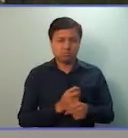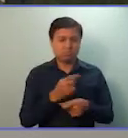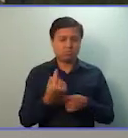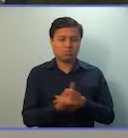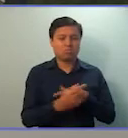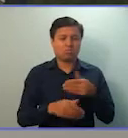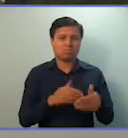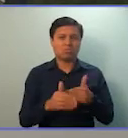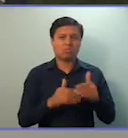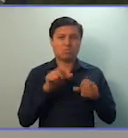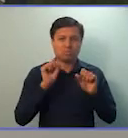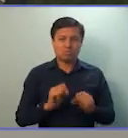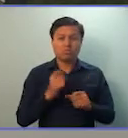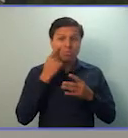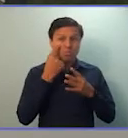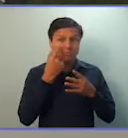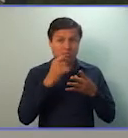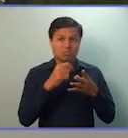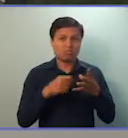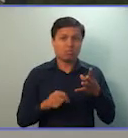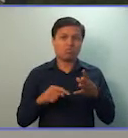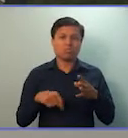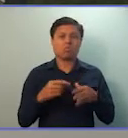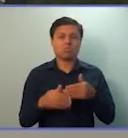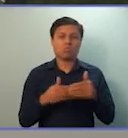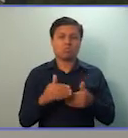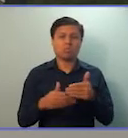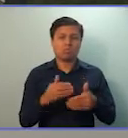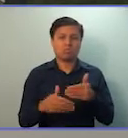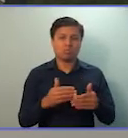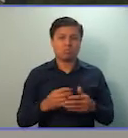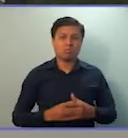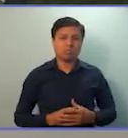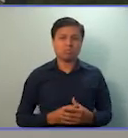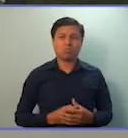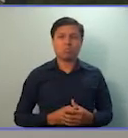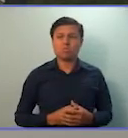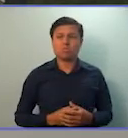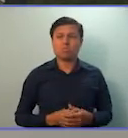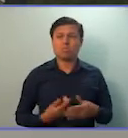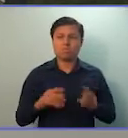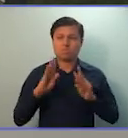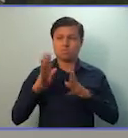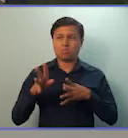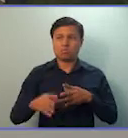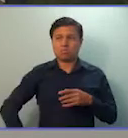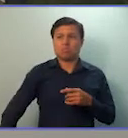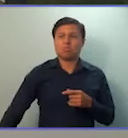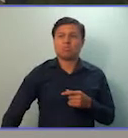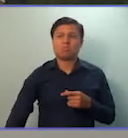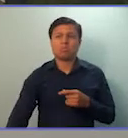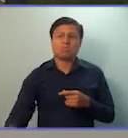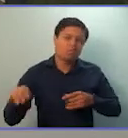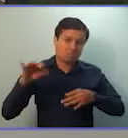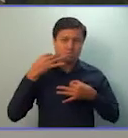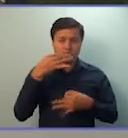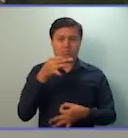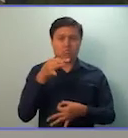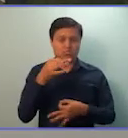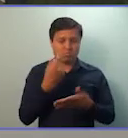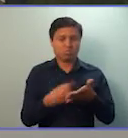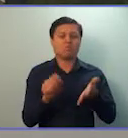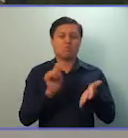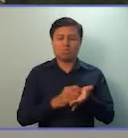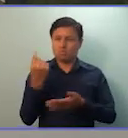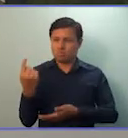para que pueda verificarse que efectivamente esté en el padrón y éste dejar de dejar constancia de que una persona